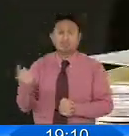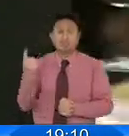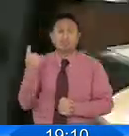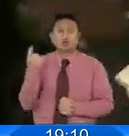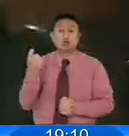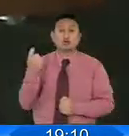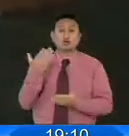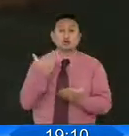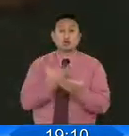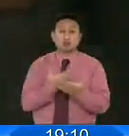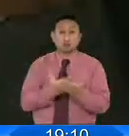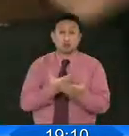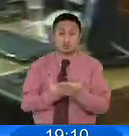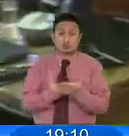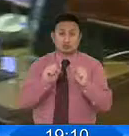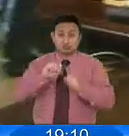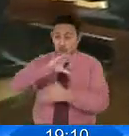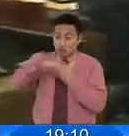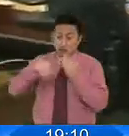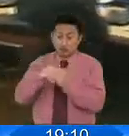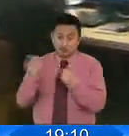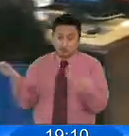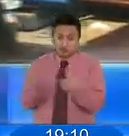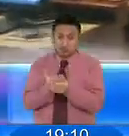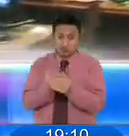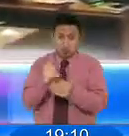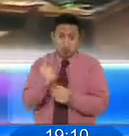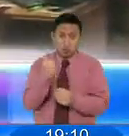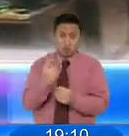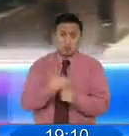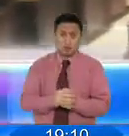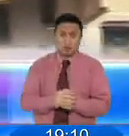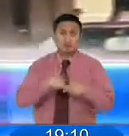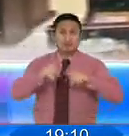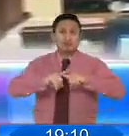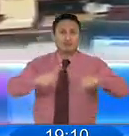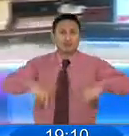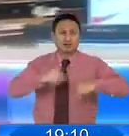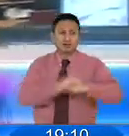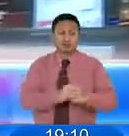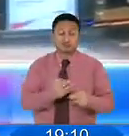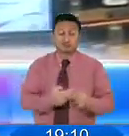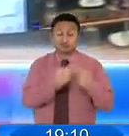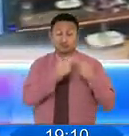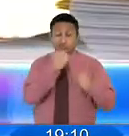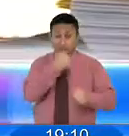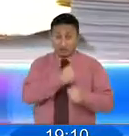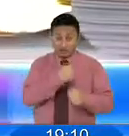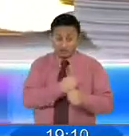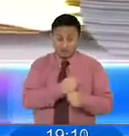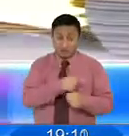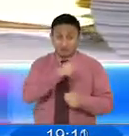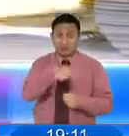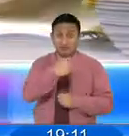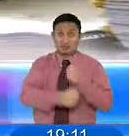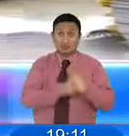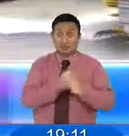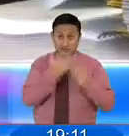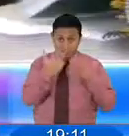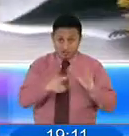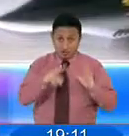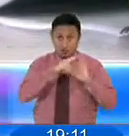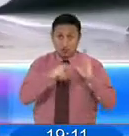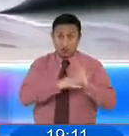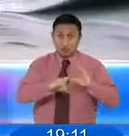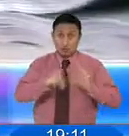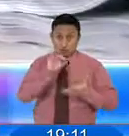materia que podrían modificarse sin embargo con el trabajo que tienen encima resultaría utópico cree que para finales del año la norma anticorrupción se